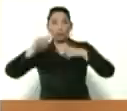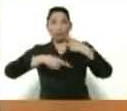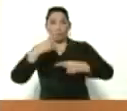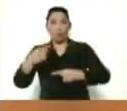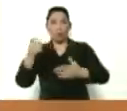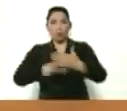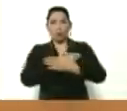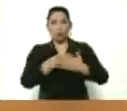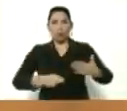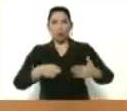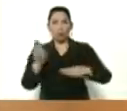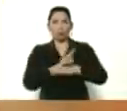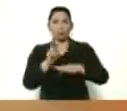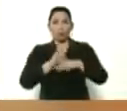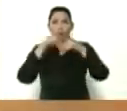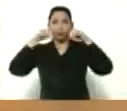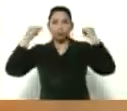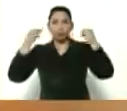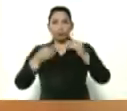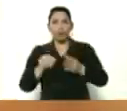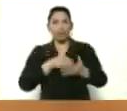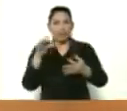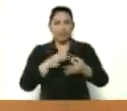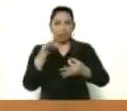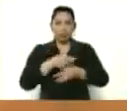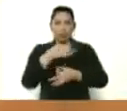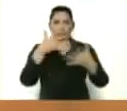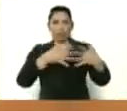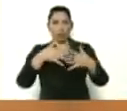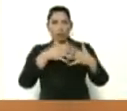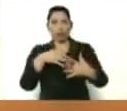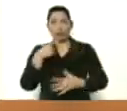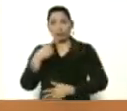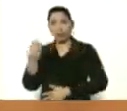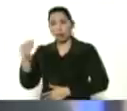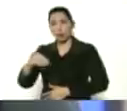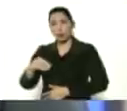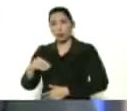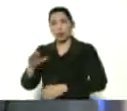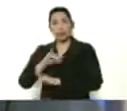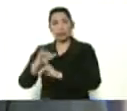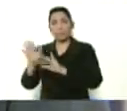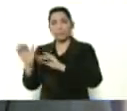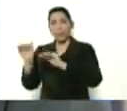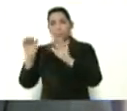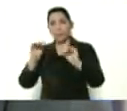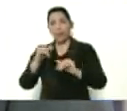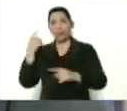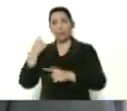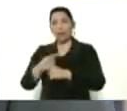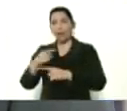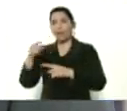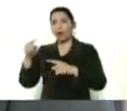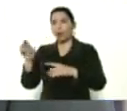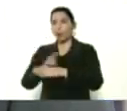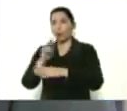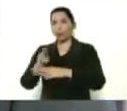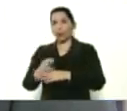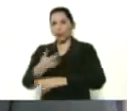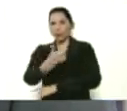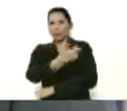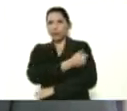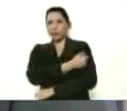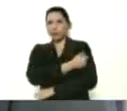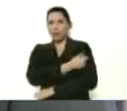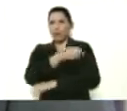la exportación de tapabocas manufacturados en Estados Unidos. Que hoy además dijo, vicepresidente, y con esto despido, que hay que utilizar desinfectantes, una inyección